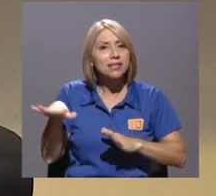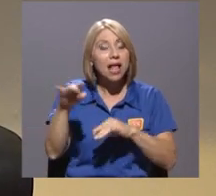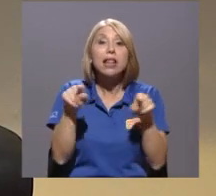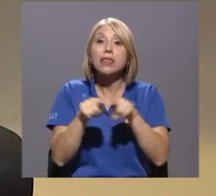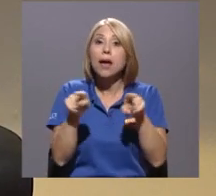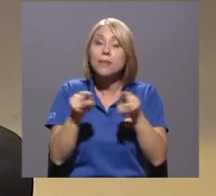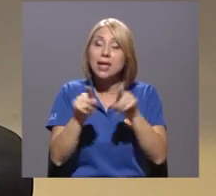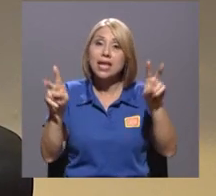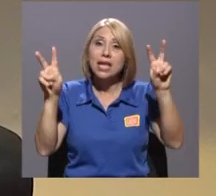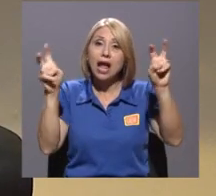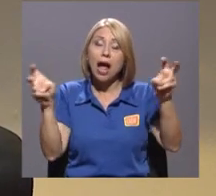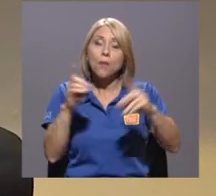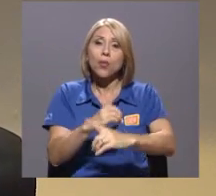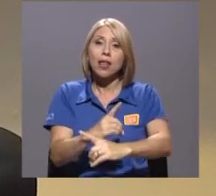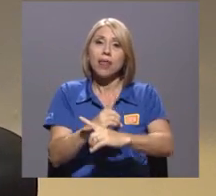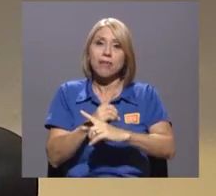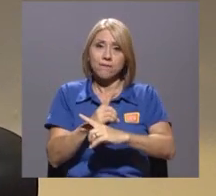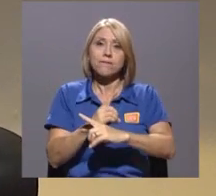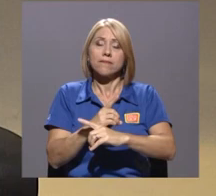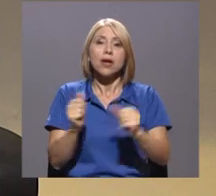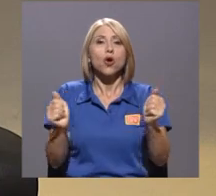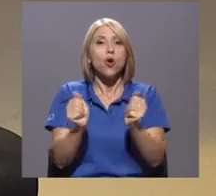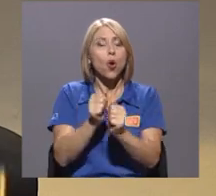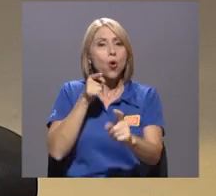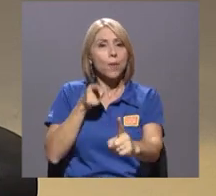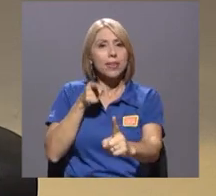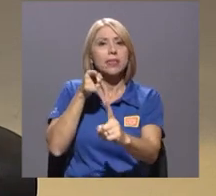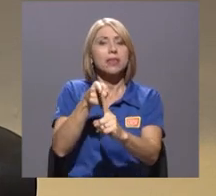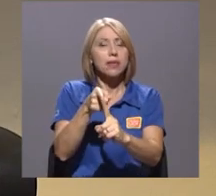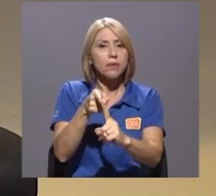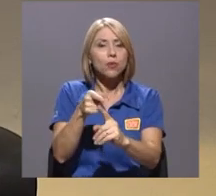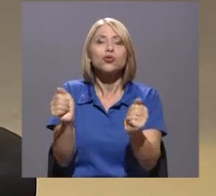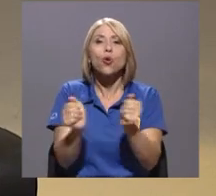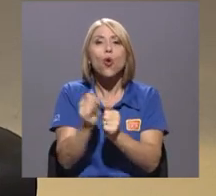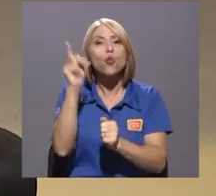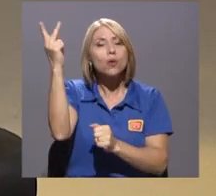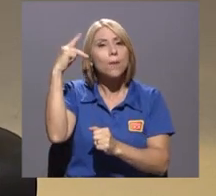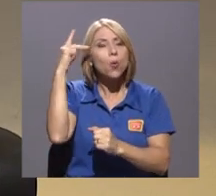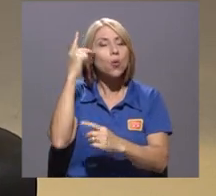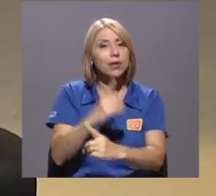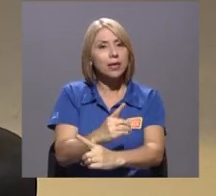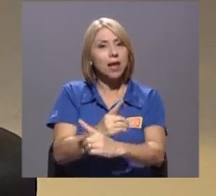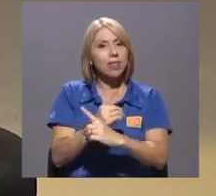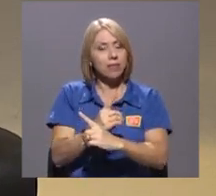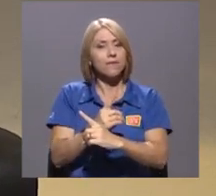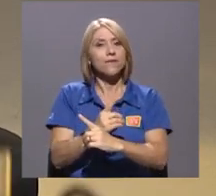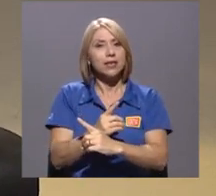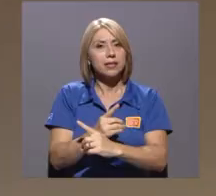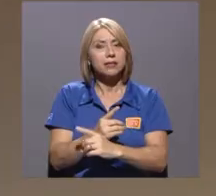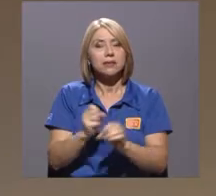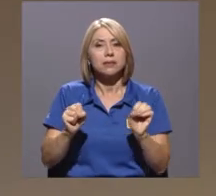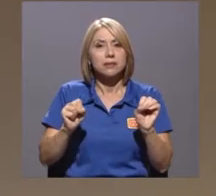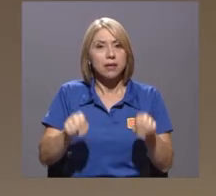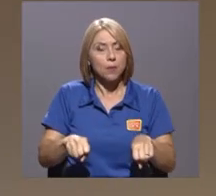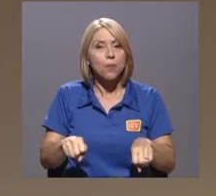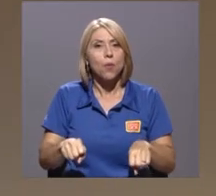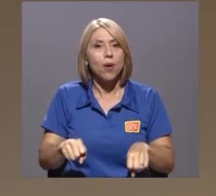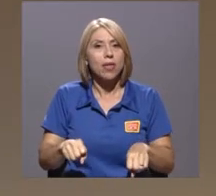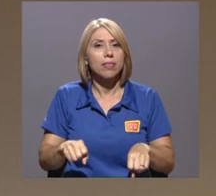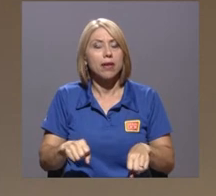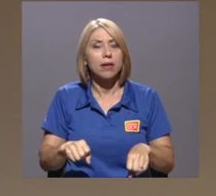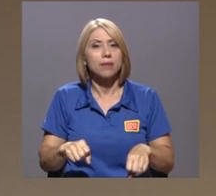con objetivos sobre bueno una política de defensa que puede